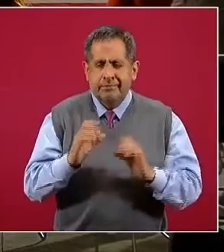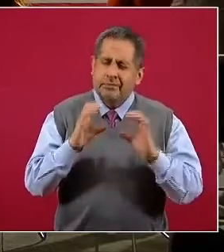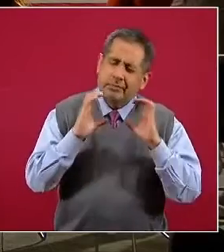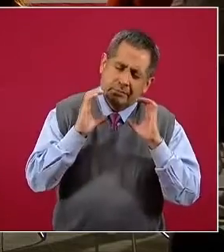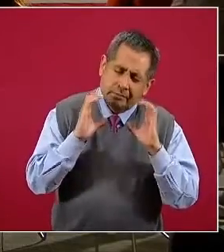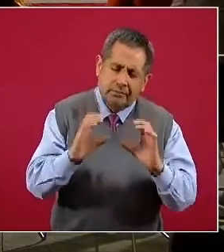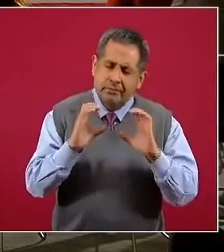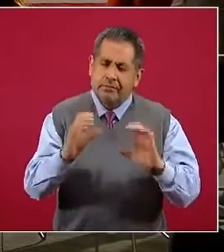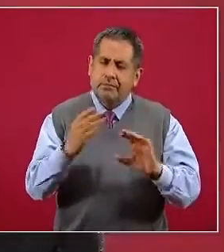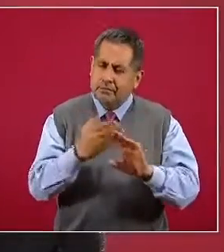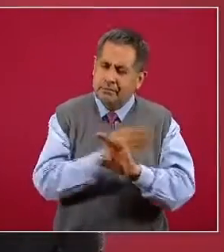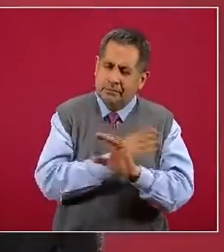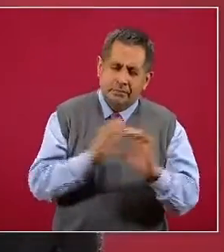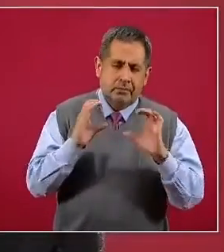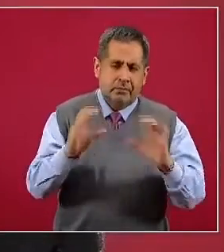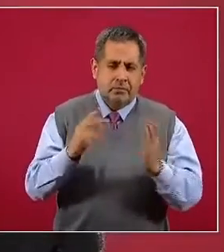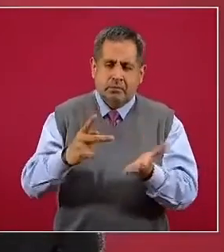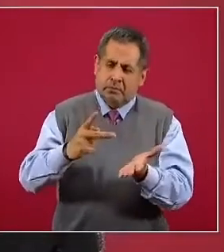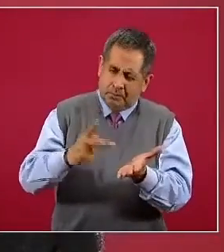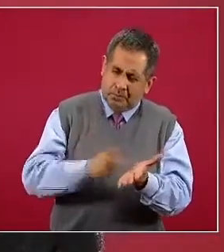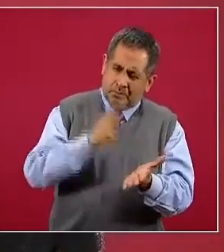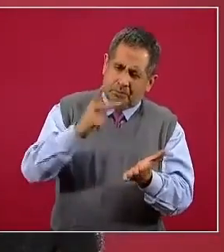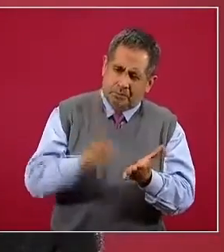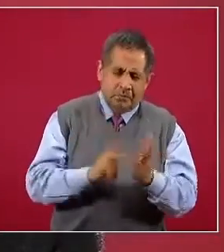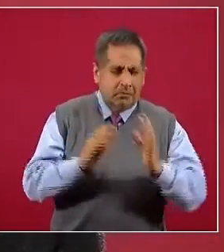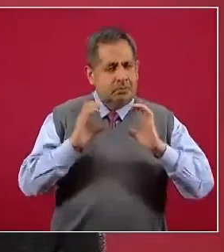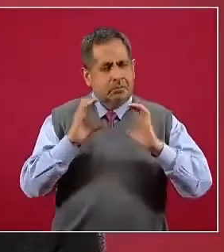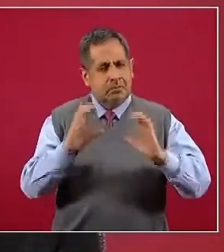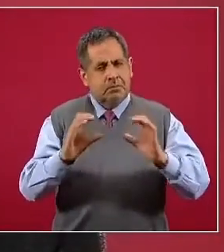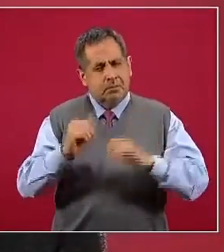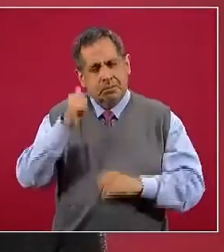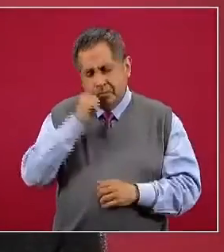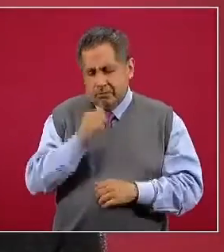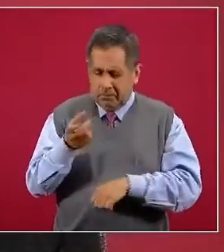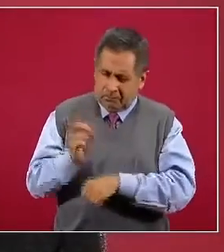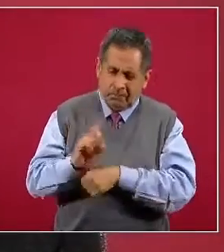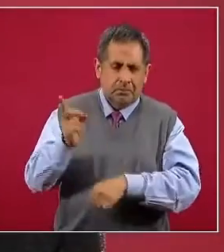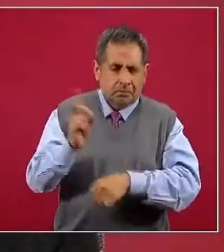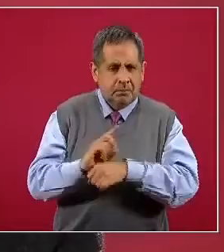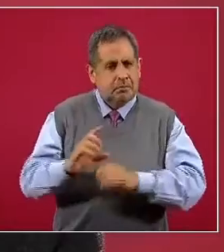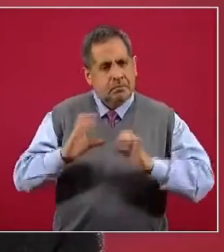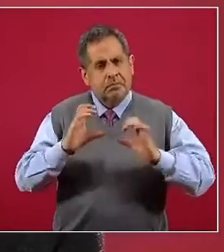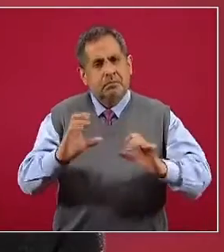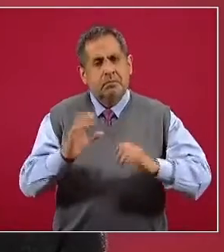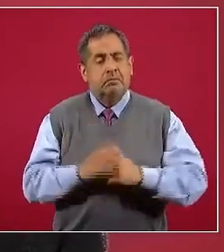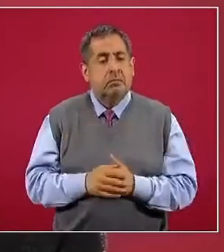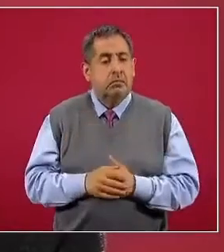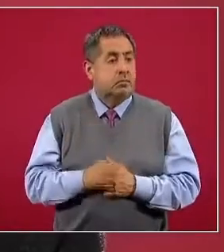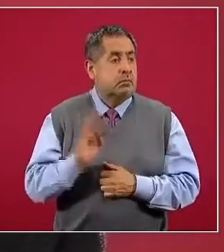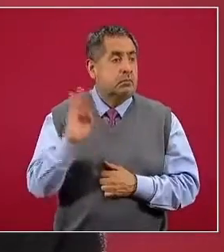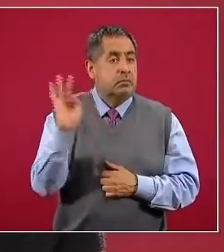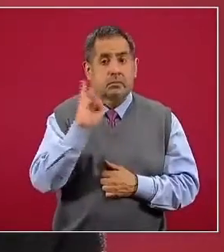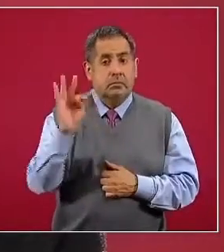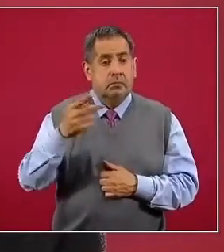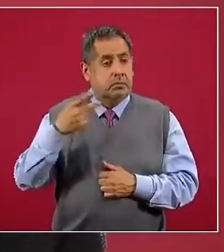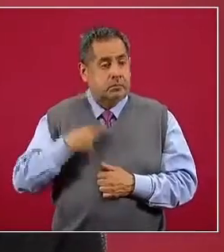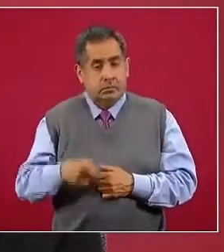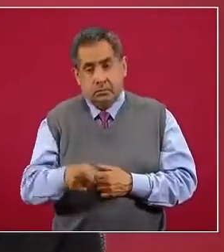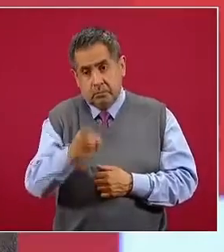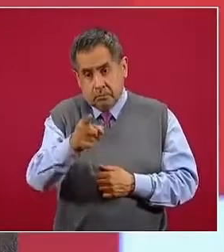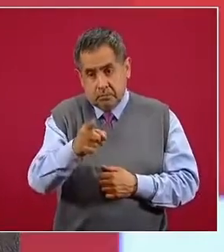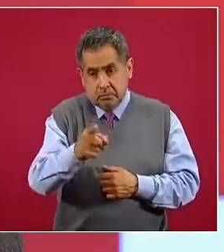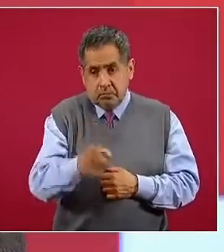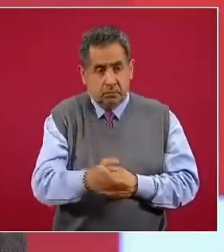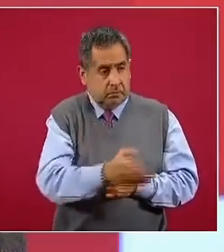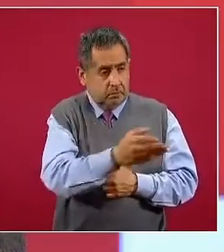prevención. Repetimos lo que decimos también prácticamente cada día: si una persona, usted,